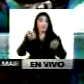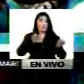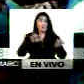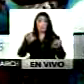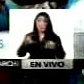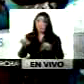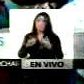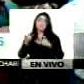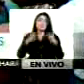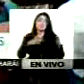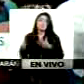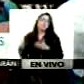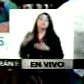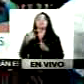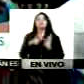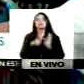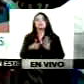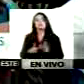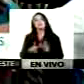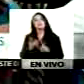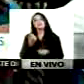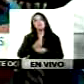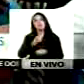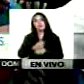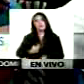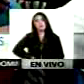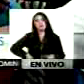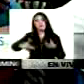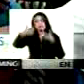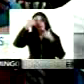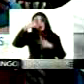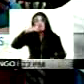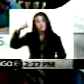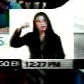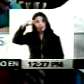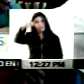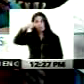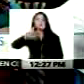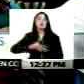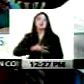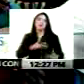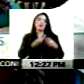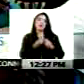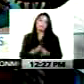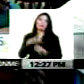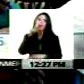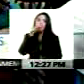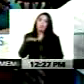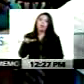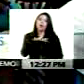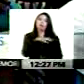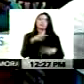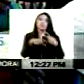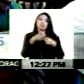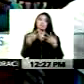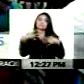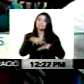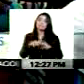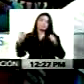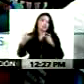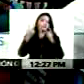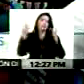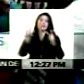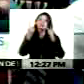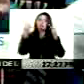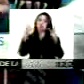siguiendo lineamientos del obrero presidente chavista Nicolás Maduro Moros para acompañar al pueblo en su proceso de emancipación y de victoria en el marco de la guerra